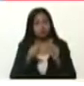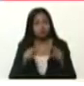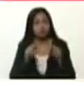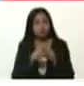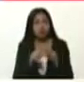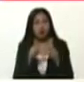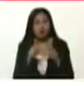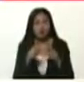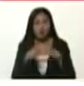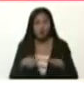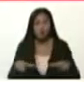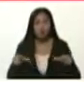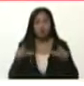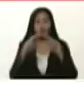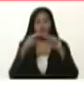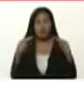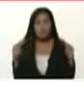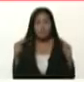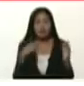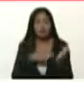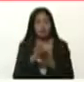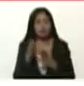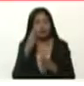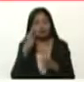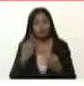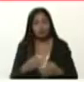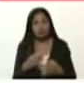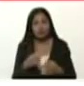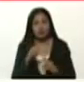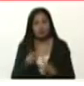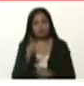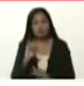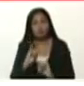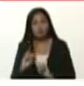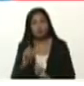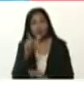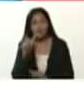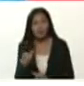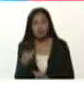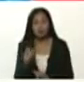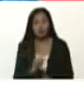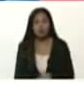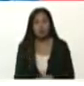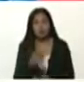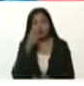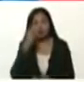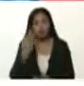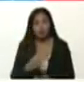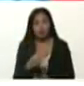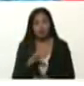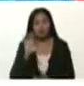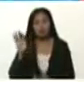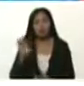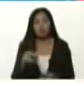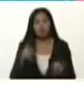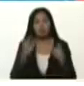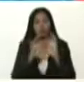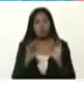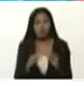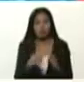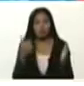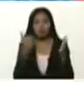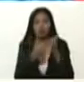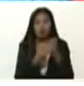los cuadrantes de paz, garantizar la seguridad ciudadana y la seguridad del país como tal,